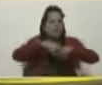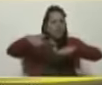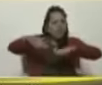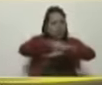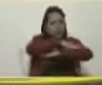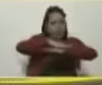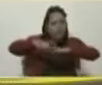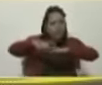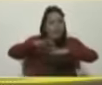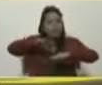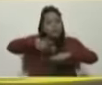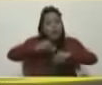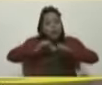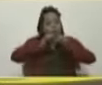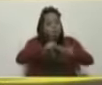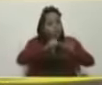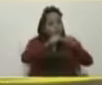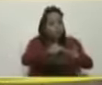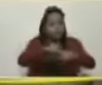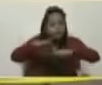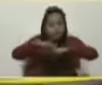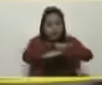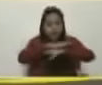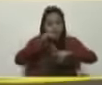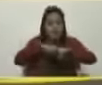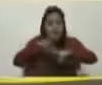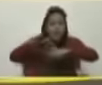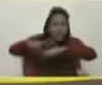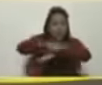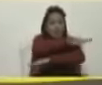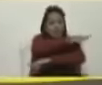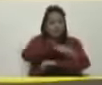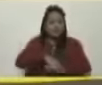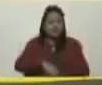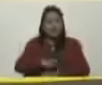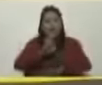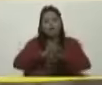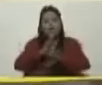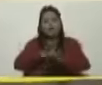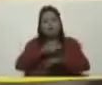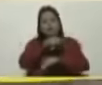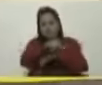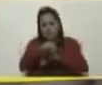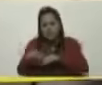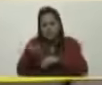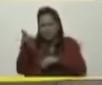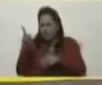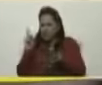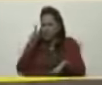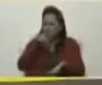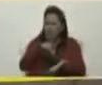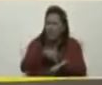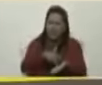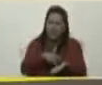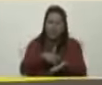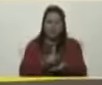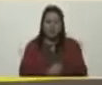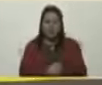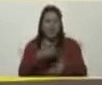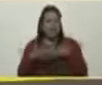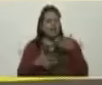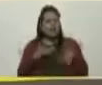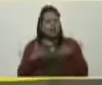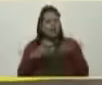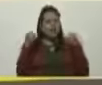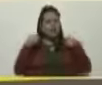poder continuar, seguir asfaltando, porque uno de los municipios que usted tuvo hace poco, creo que cuando eran las maniobras